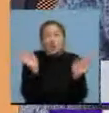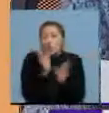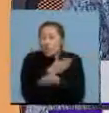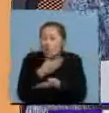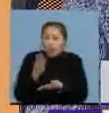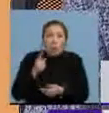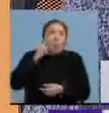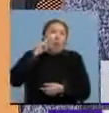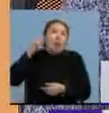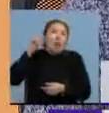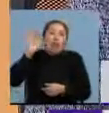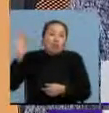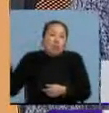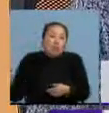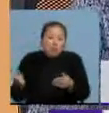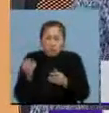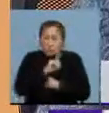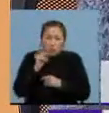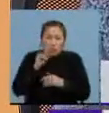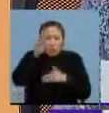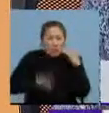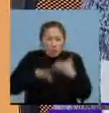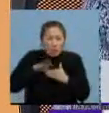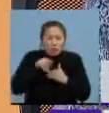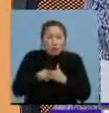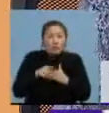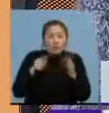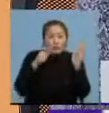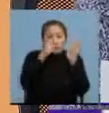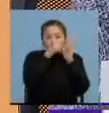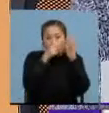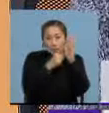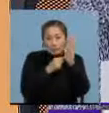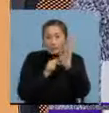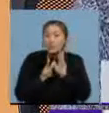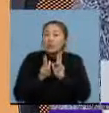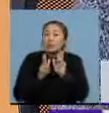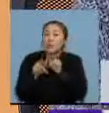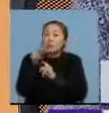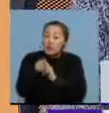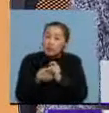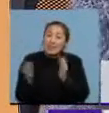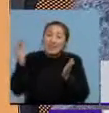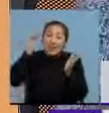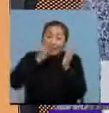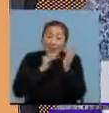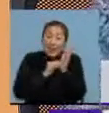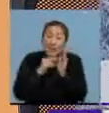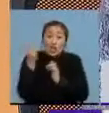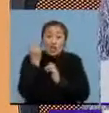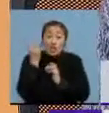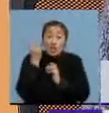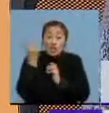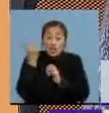no un mil y pico como por ahí se dijo en algún momento la segunda cuestión que quiero mencionar que aquí también se aplicó y somos lo segundo en el